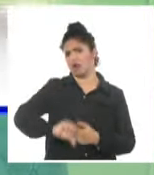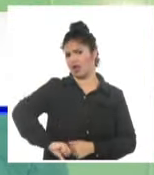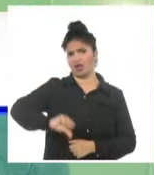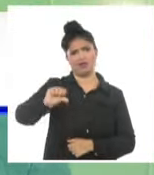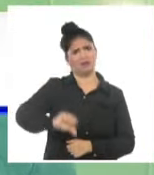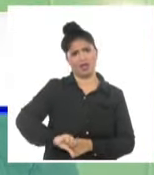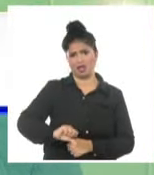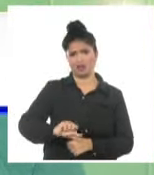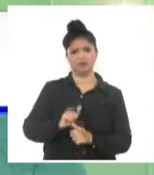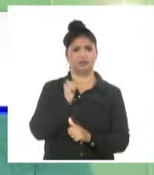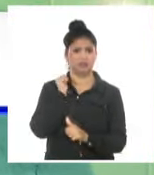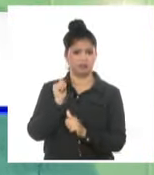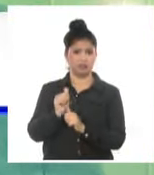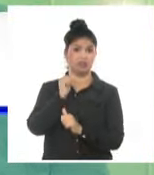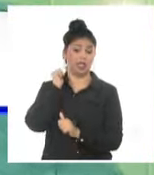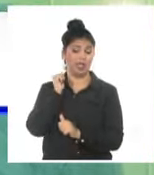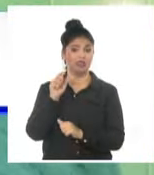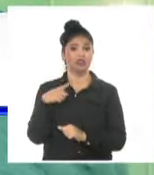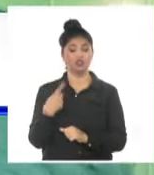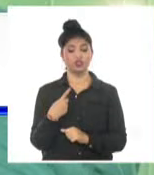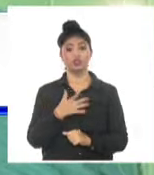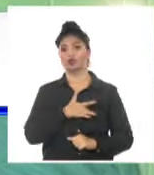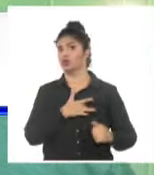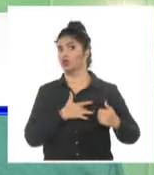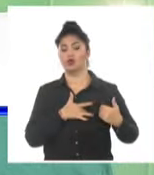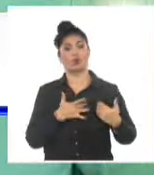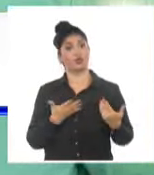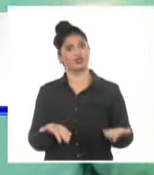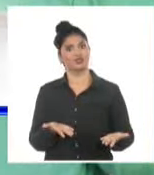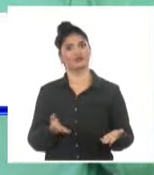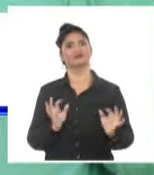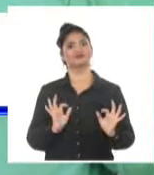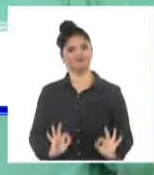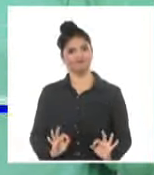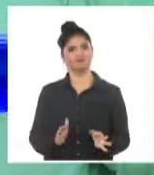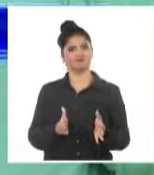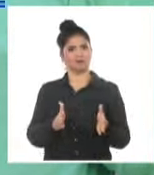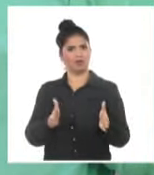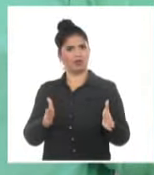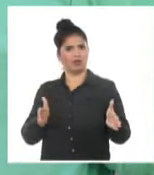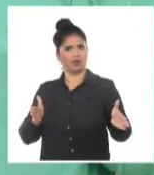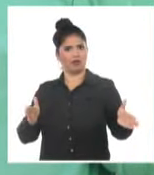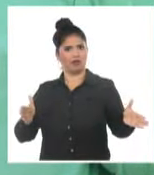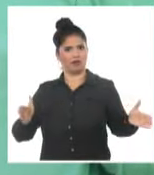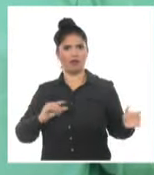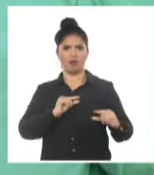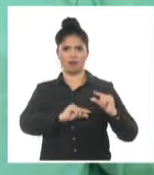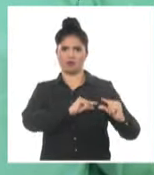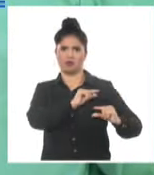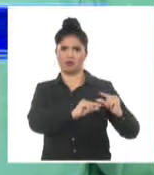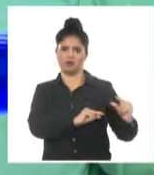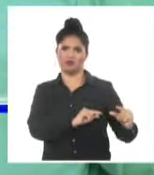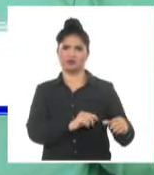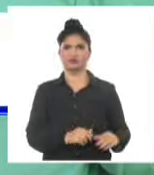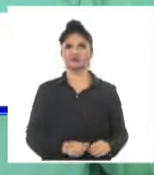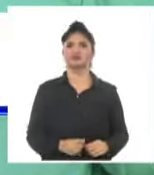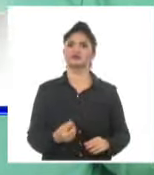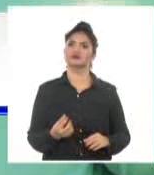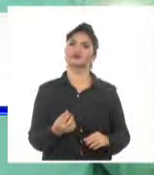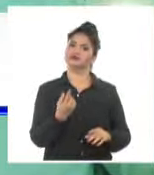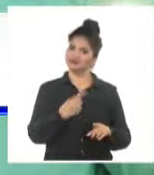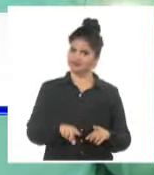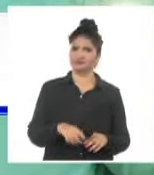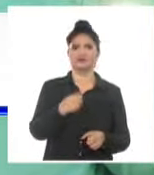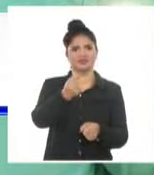de nosotros es que hemos dado lo mejor y hemos recogido el resultado. Y este trabajo con el bebito es fruto del esfuerzo de